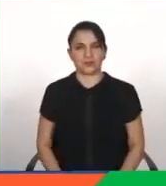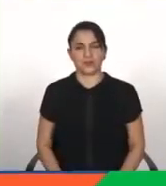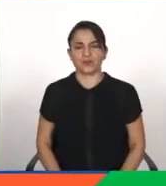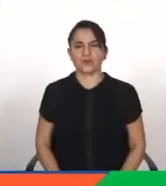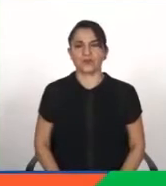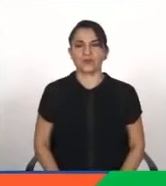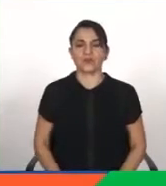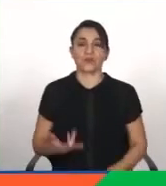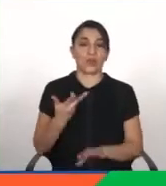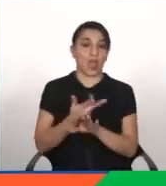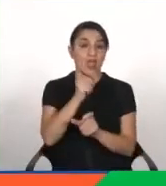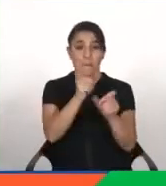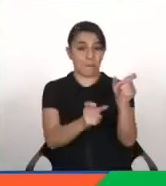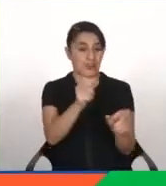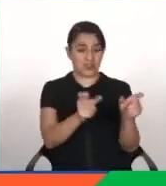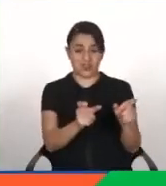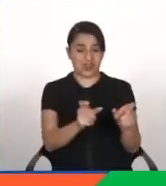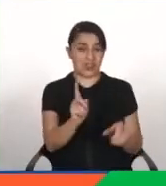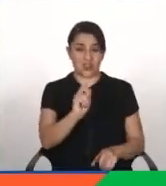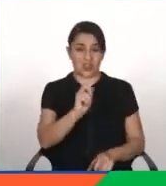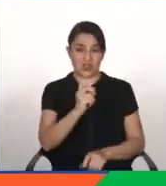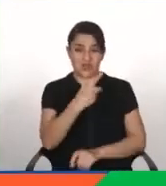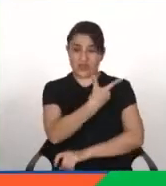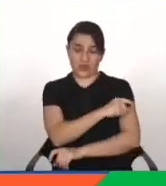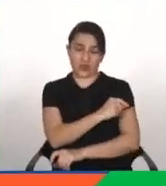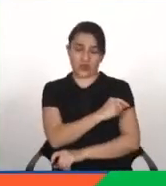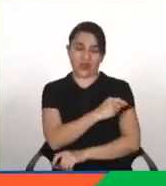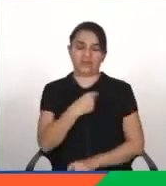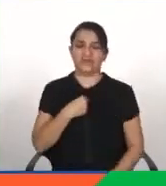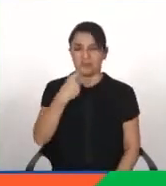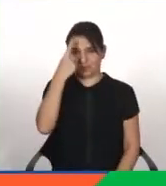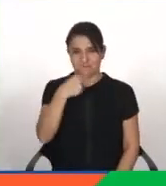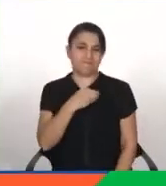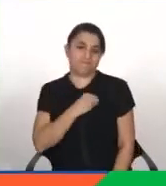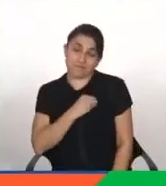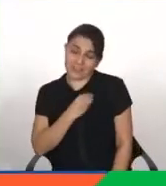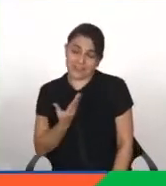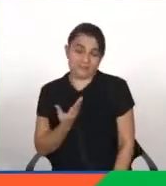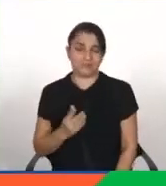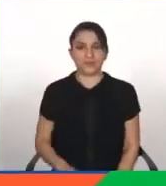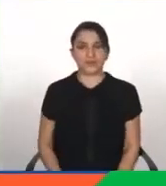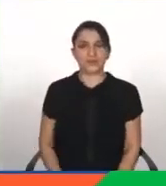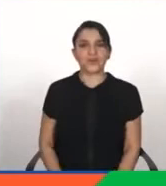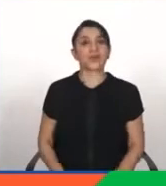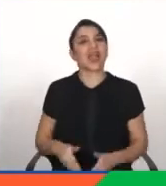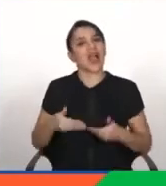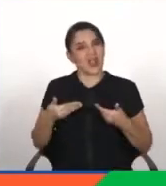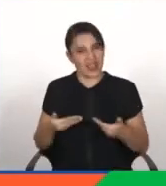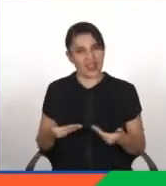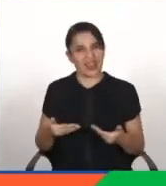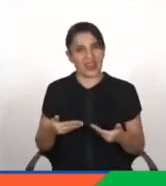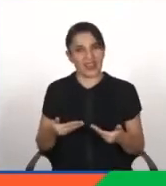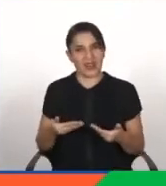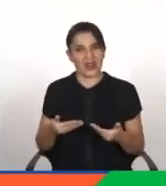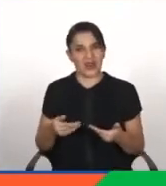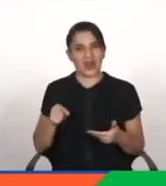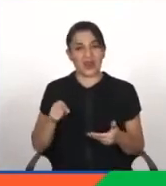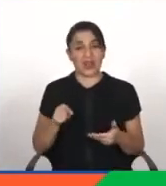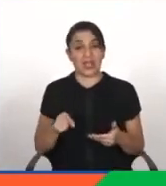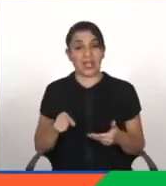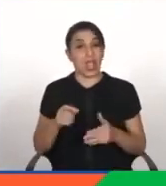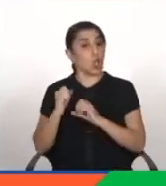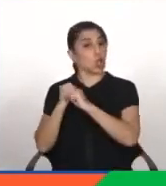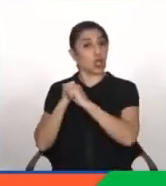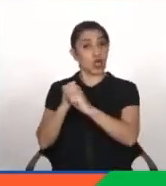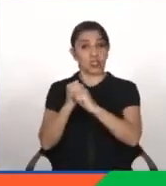que haya gente que piense esto, pero bueno, para eso estamos aquí, ¿no? Sí, así que el día de hoy, Divulgacón con EduTubers contra la desinformación